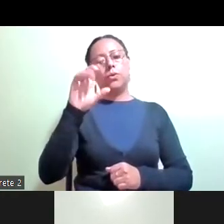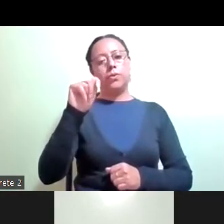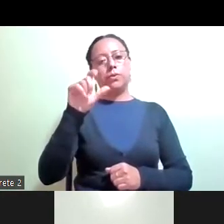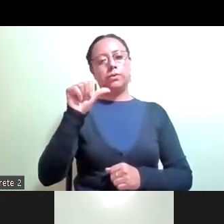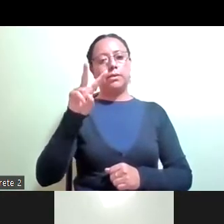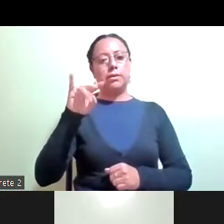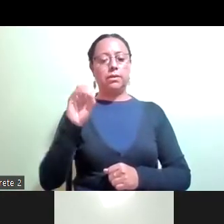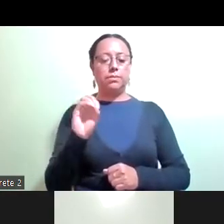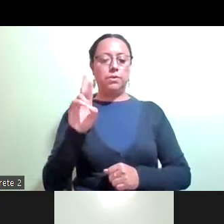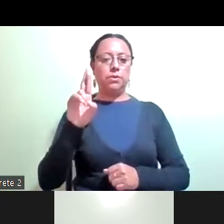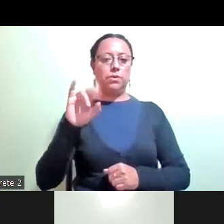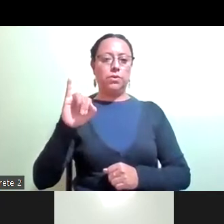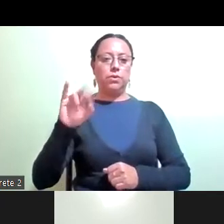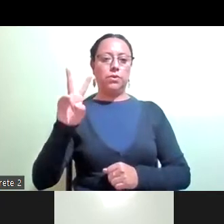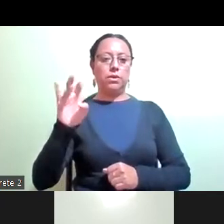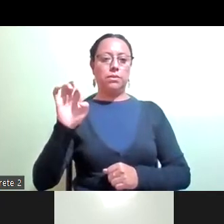Rivero en pro.